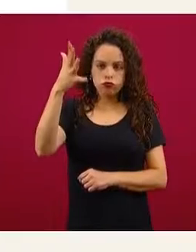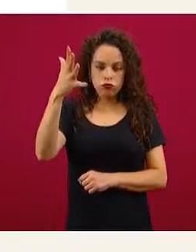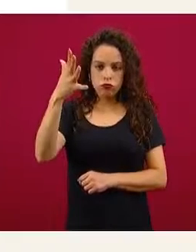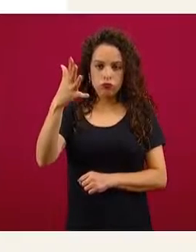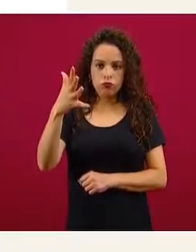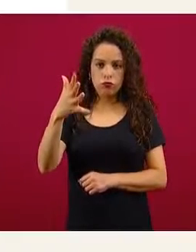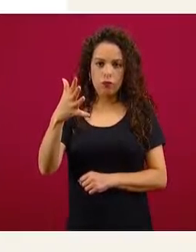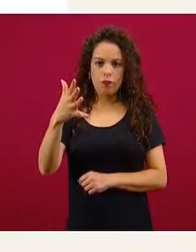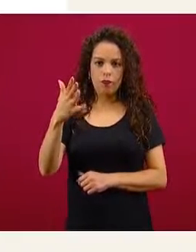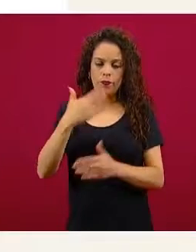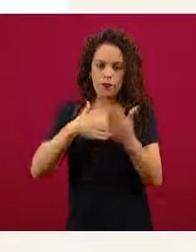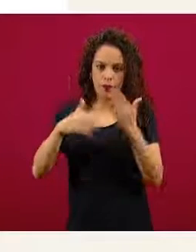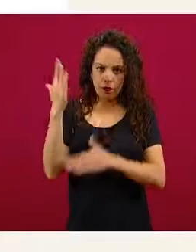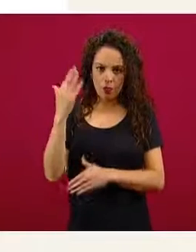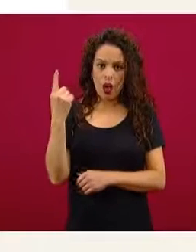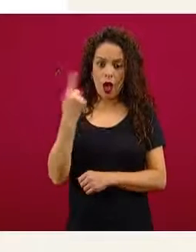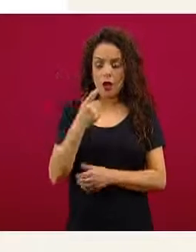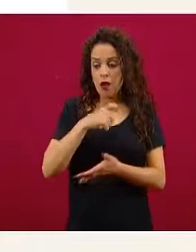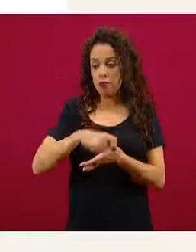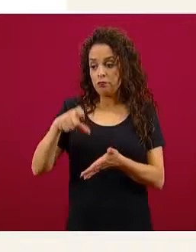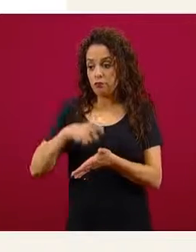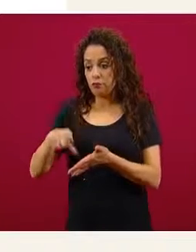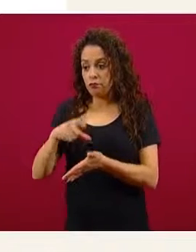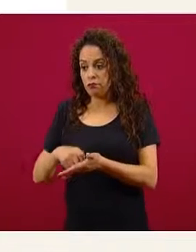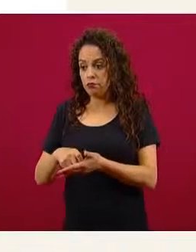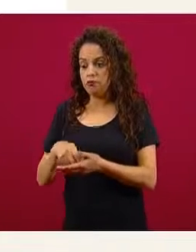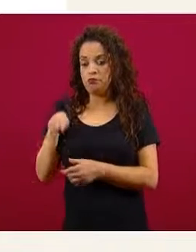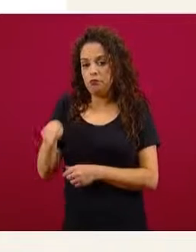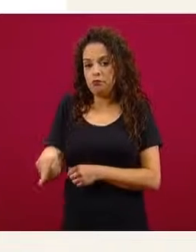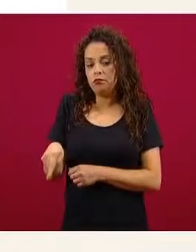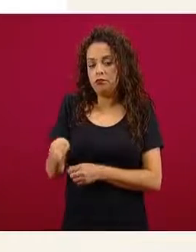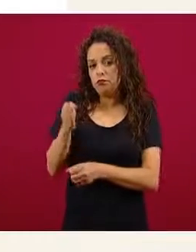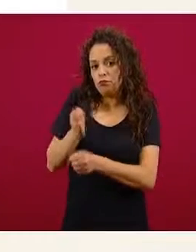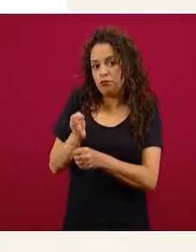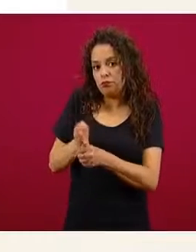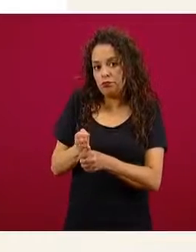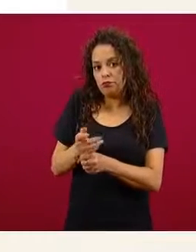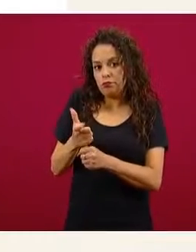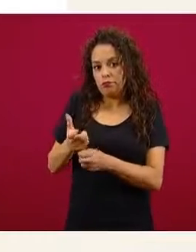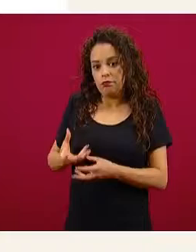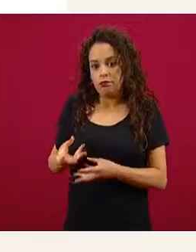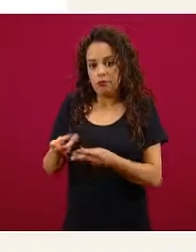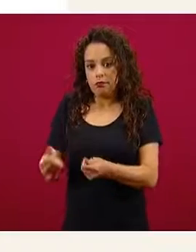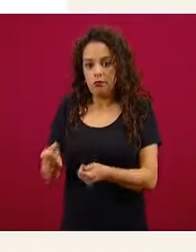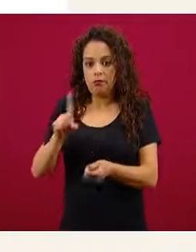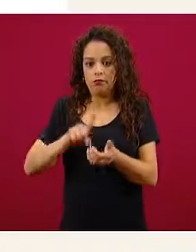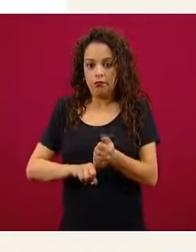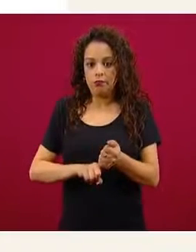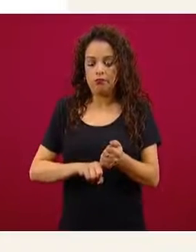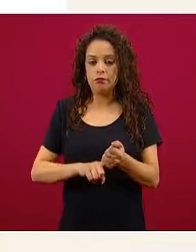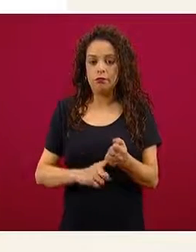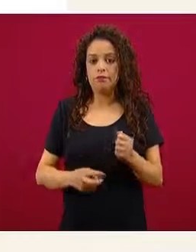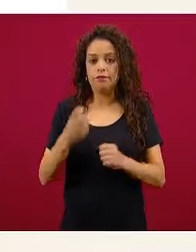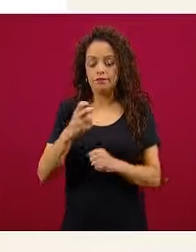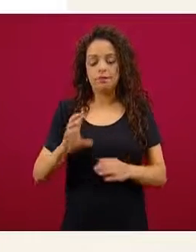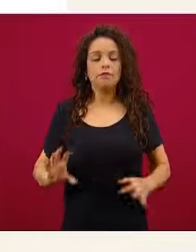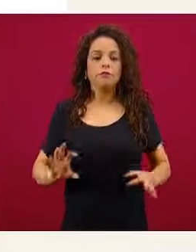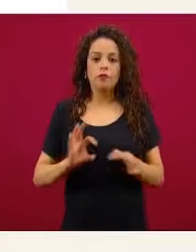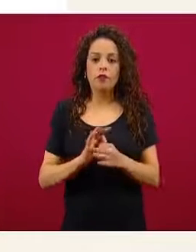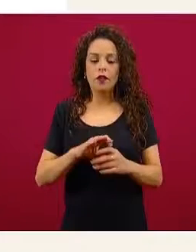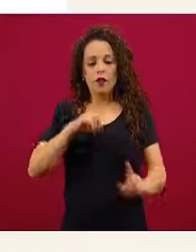que se realizan de manera inmediata, el tema de inversión en activos tiene una relación